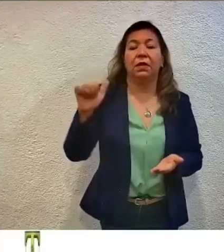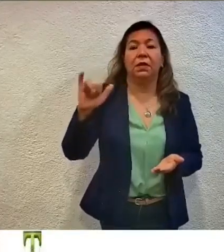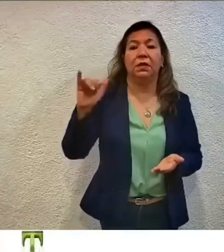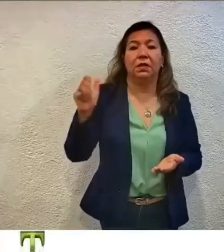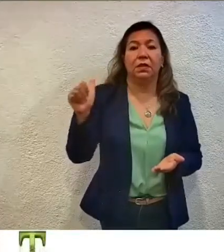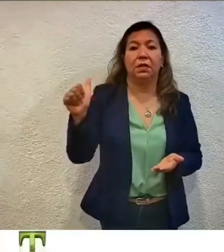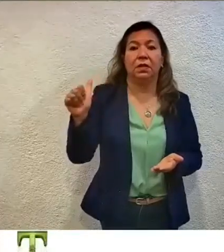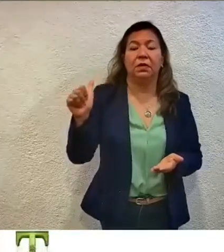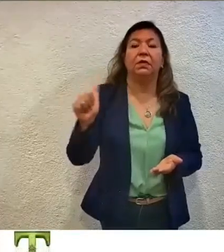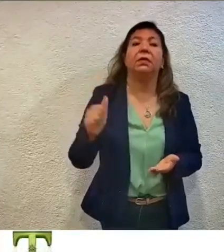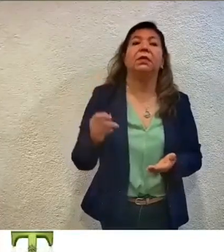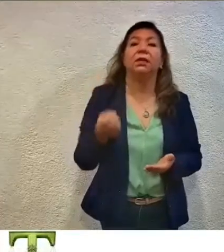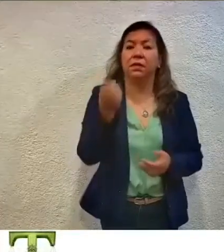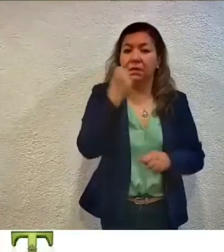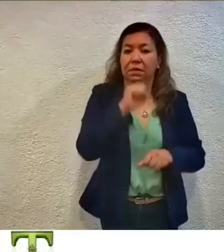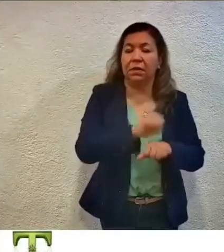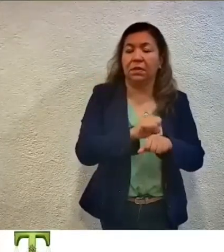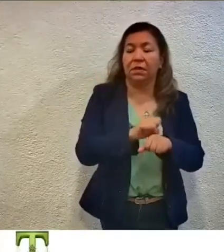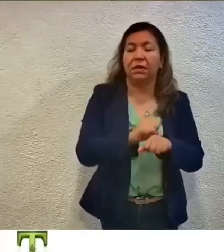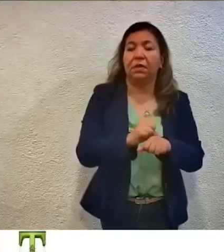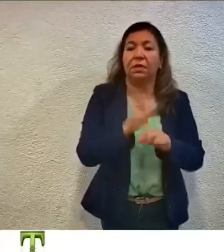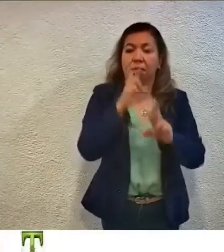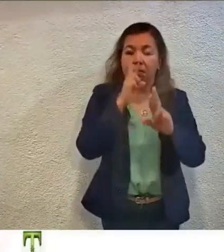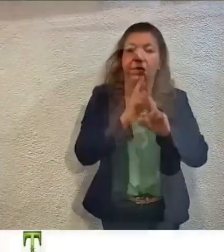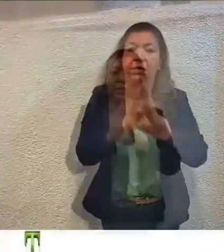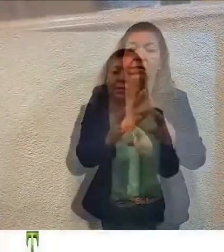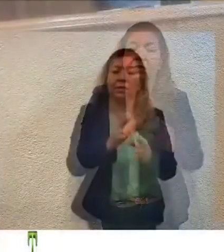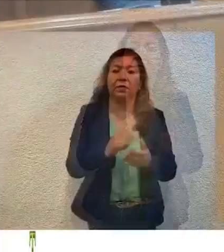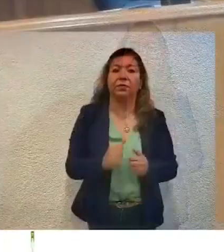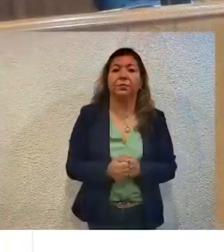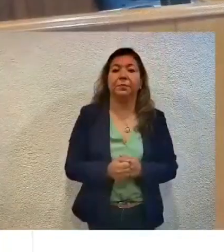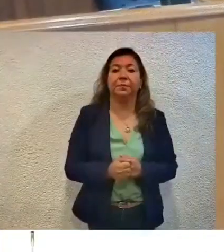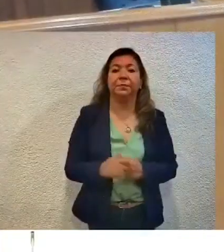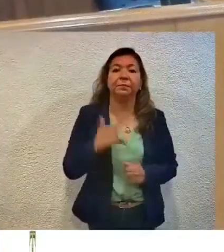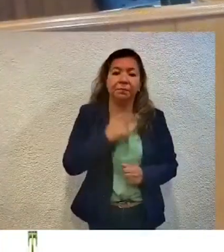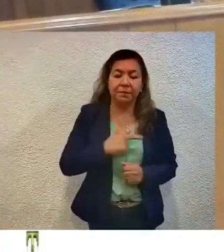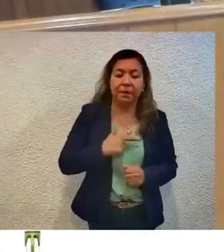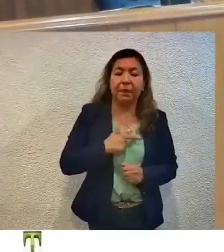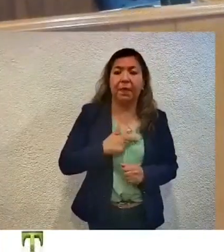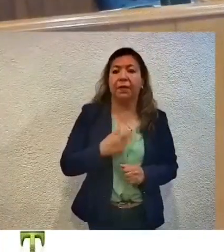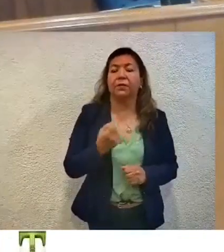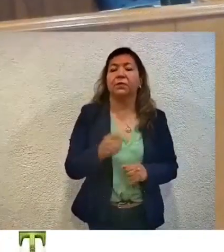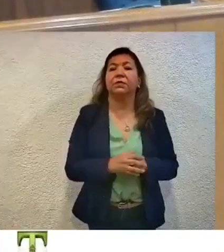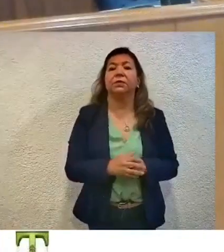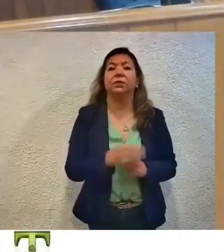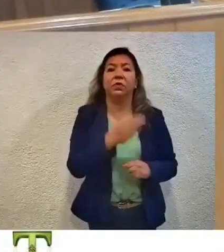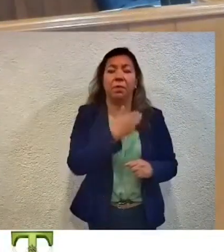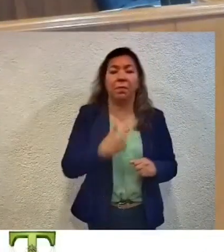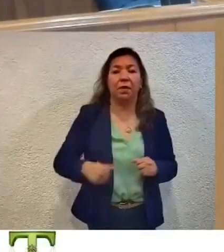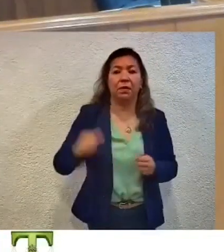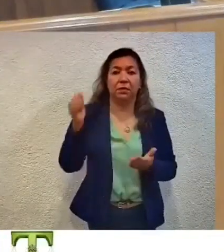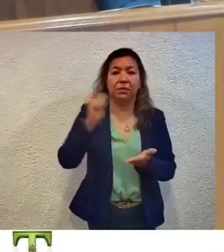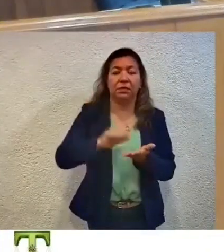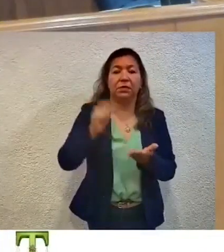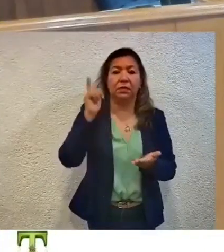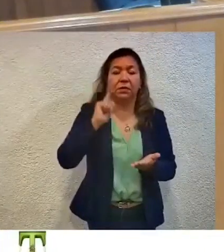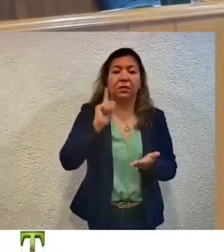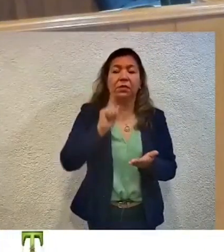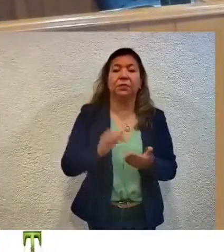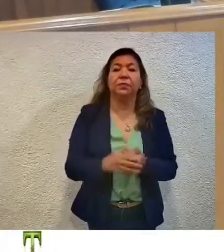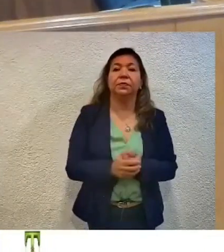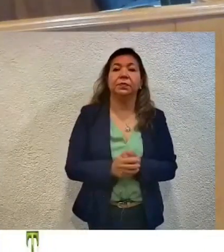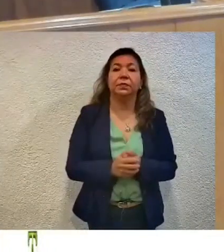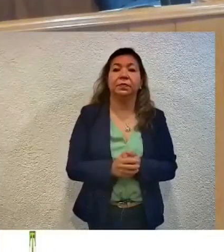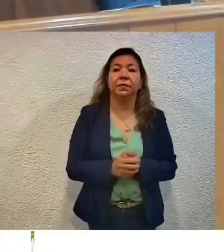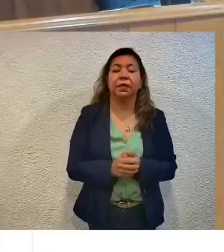Alcaraz. Por lo tanto, le solicito, secretaria, nos apoye con la cuenta y los resolutivos del proyecto. Con gusto, magistrada. El proyecto de la cuenta es